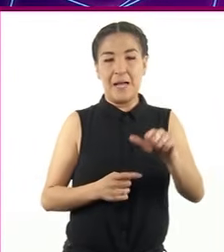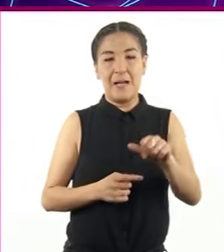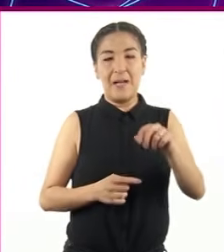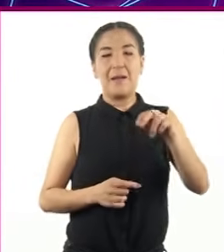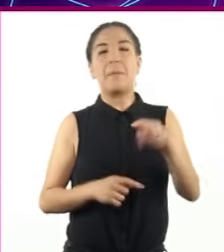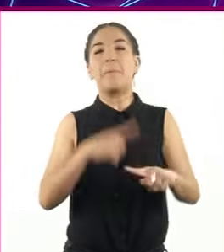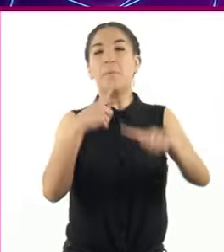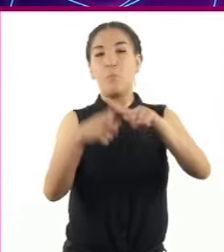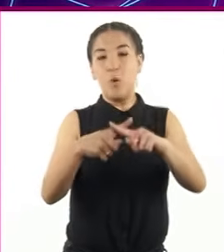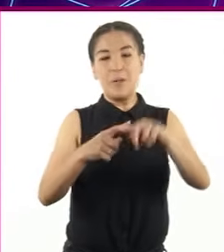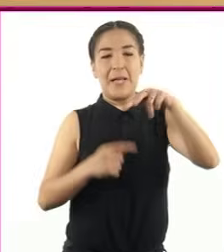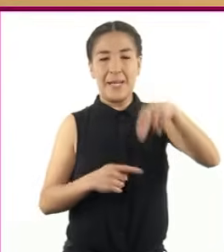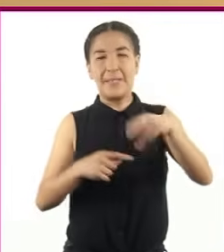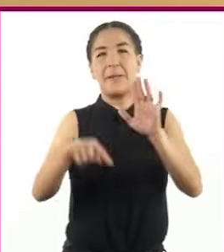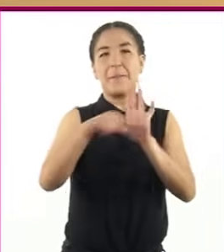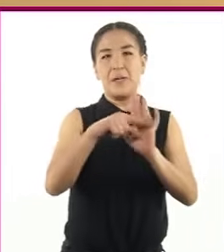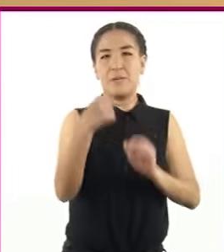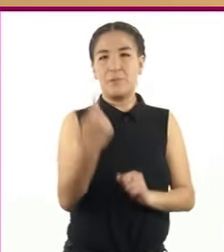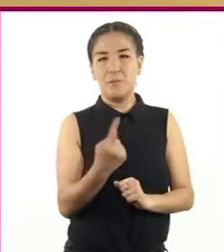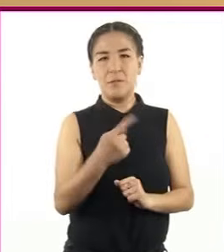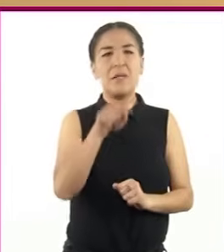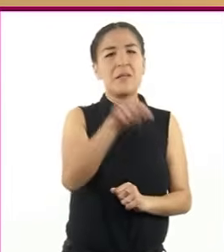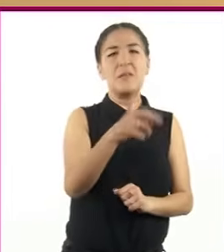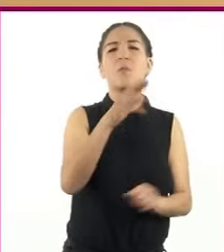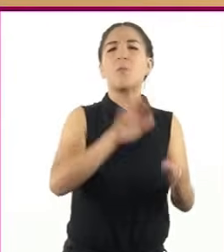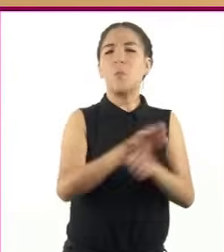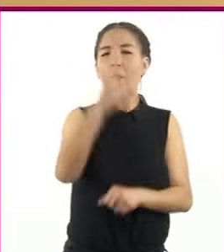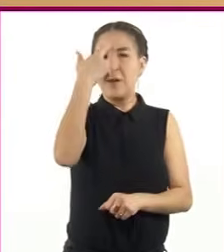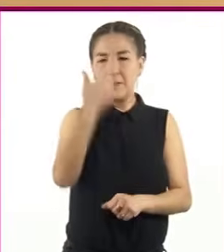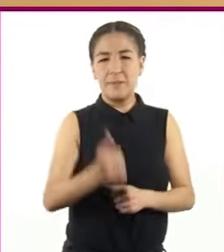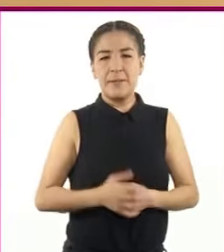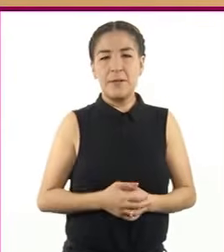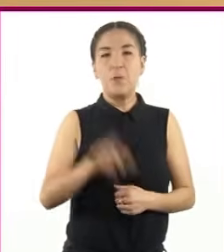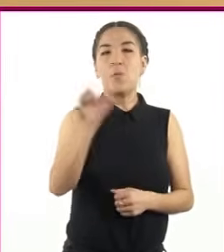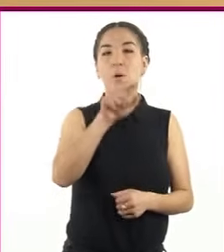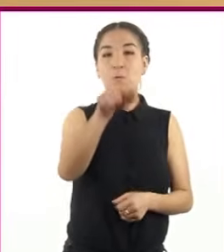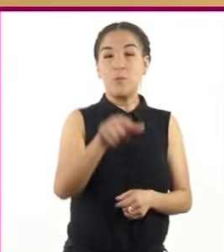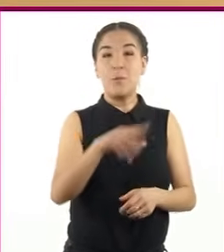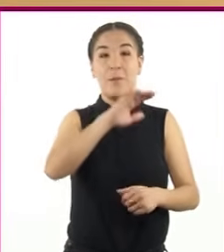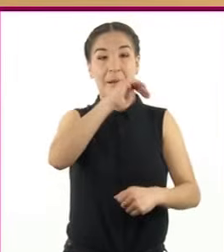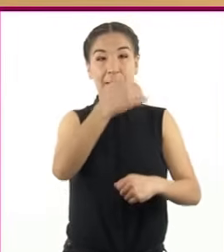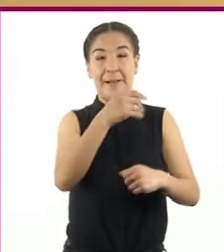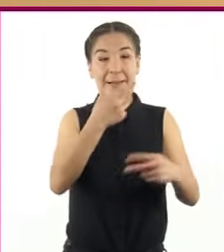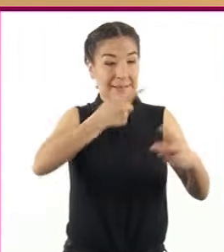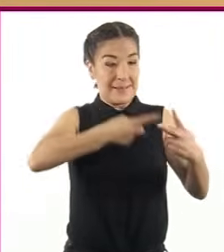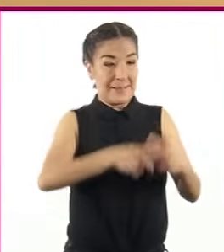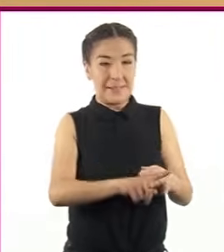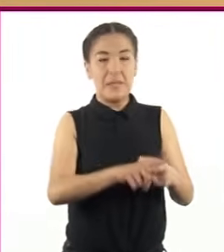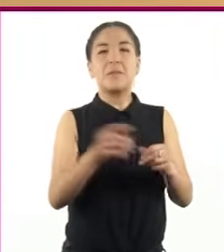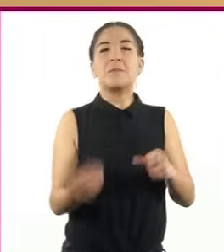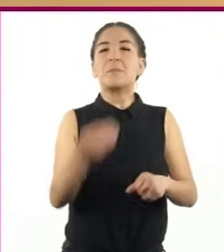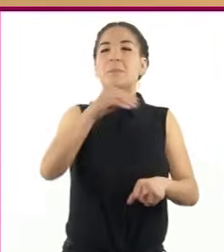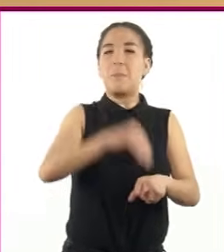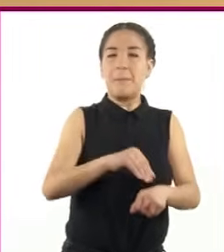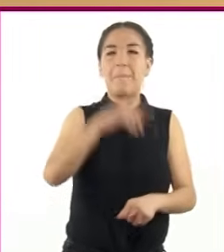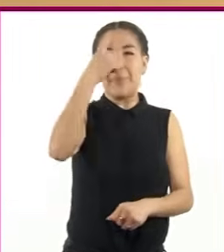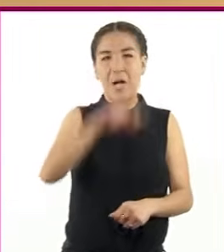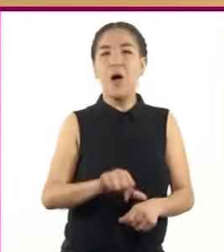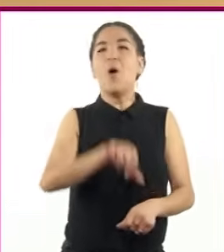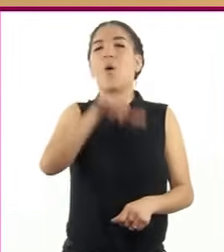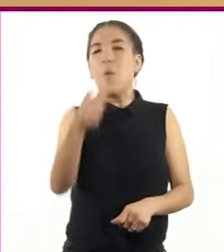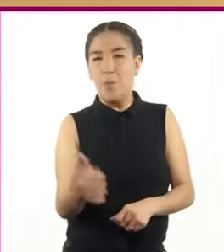paréntesis, n menos 1. El razonamiento es que, al término inicial, se le agregan elementos para conseguir el